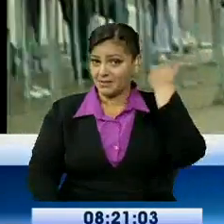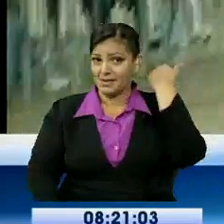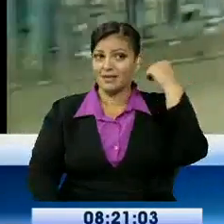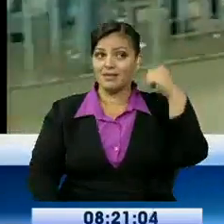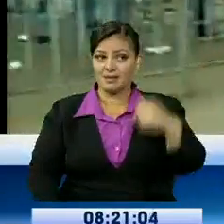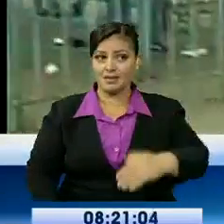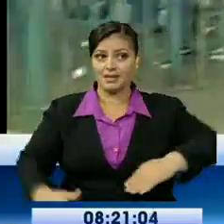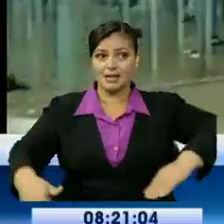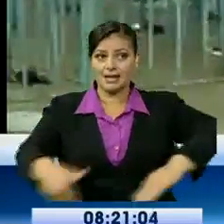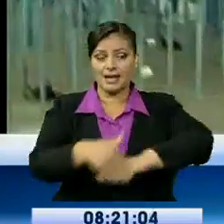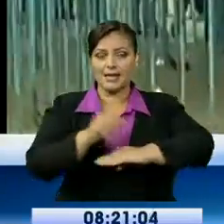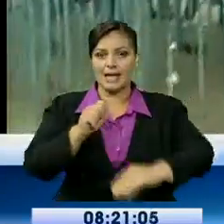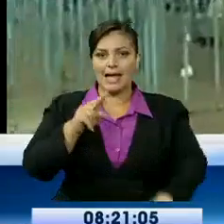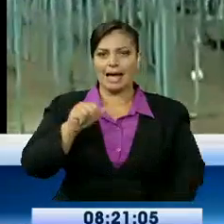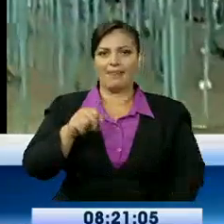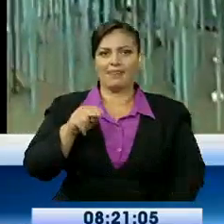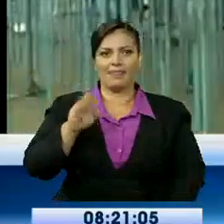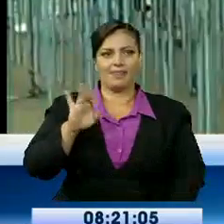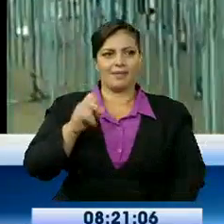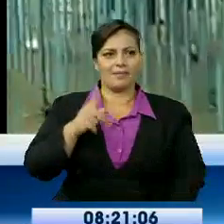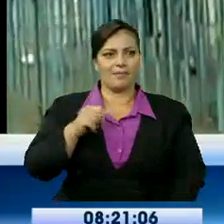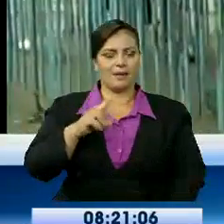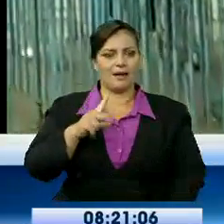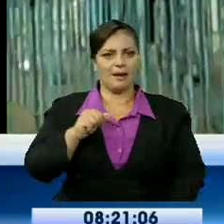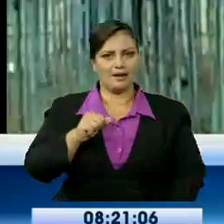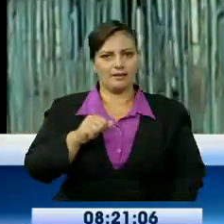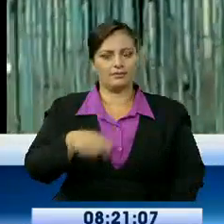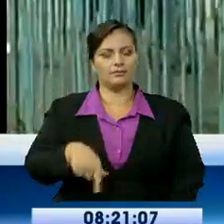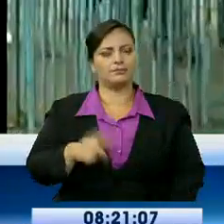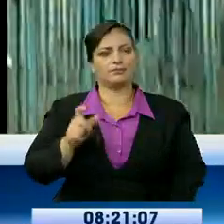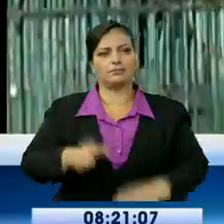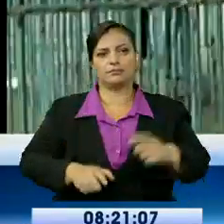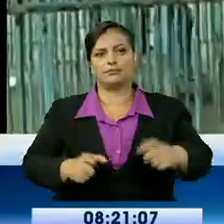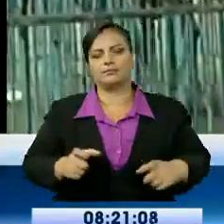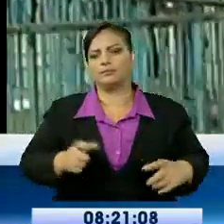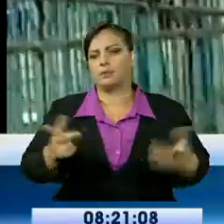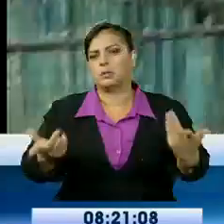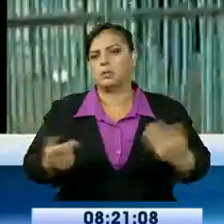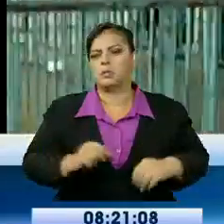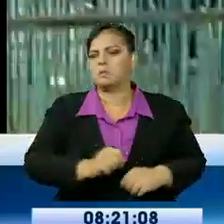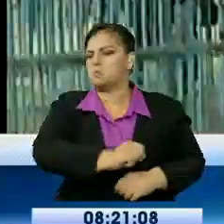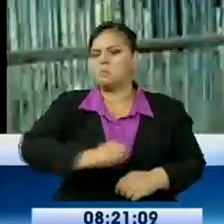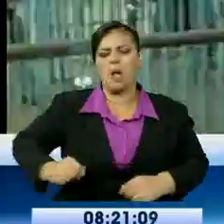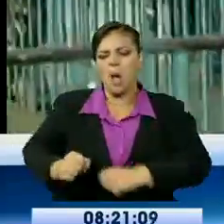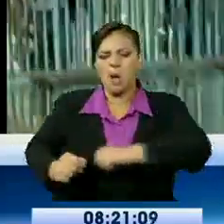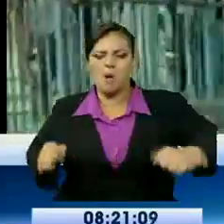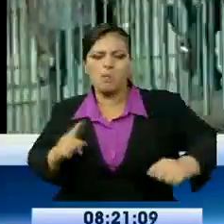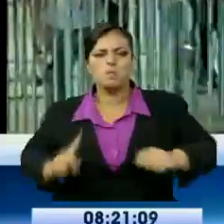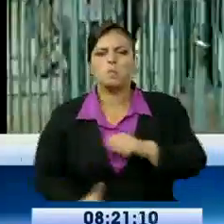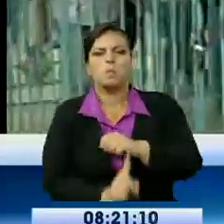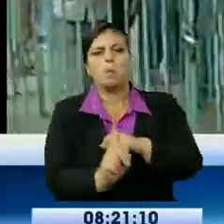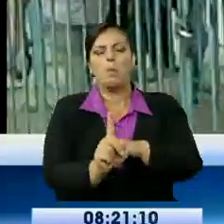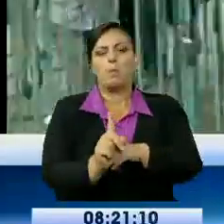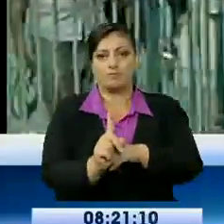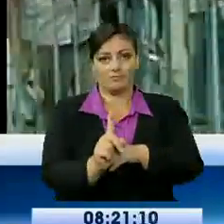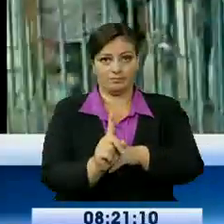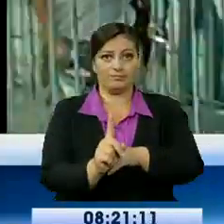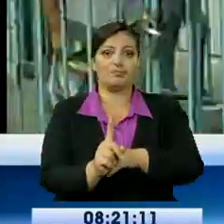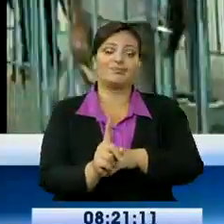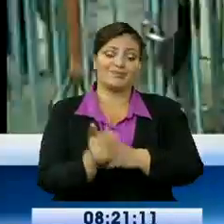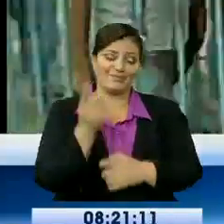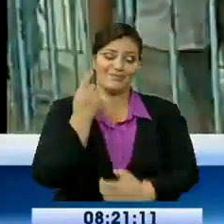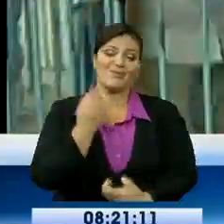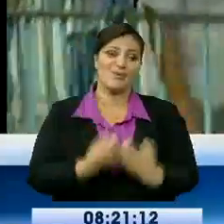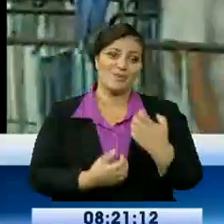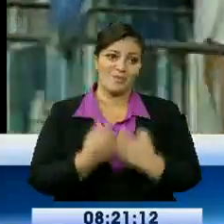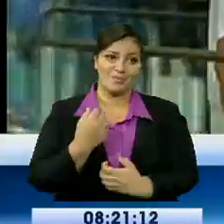Antepara, producto de aquellas personas que buscaban tomar los buses, se generó este paradero improvisado que se lo ha tomado actualmente como